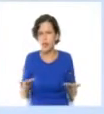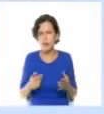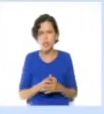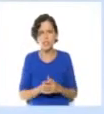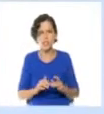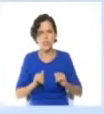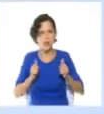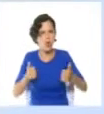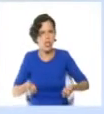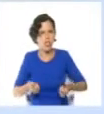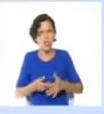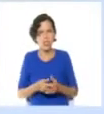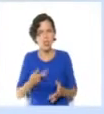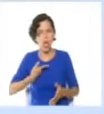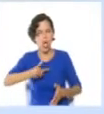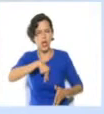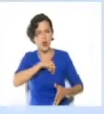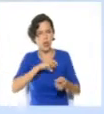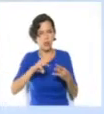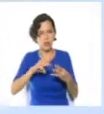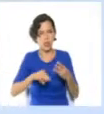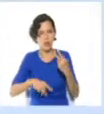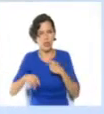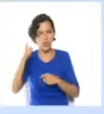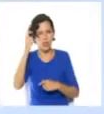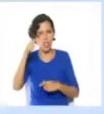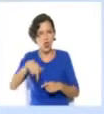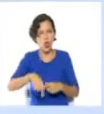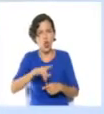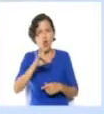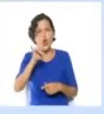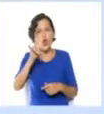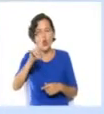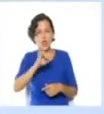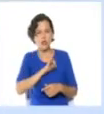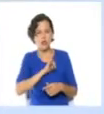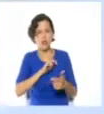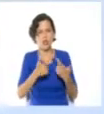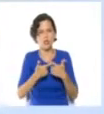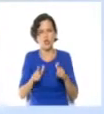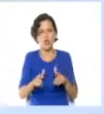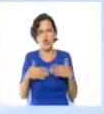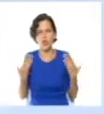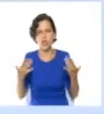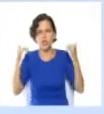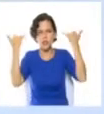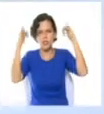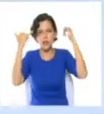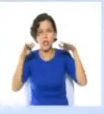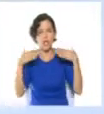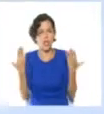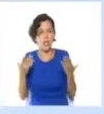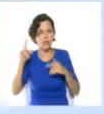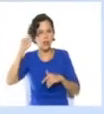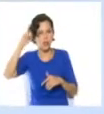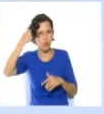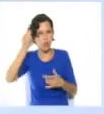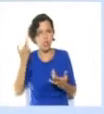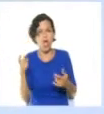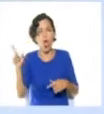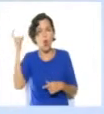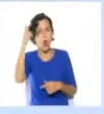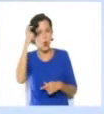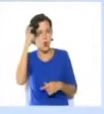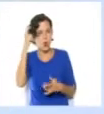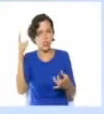si damos inicio a nuestro programa del día de hoy, lunes de Identidad y Soberanía, con qué se celebra, qué se recuerda o qué